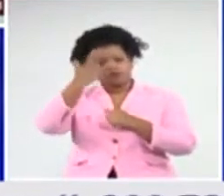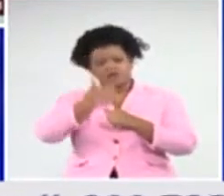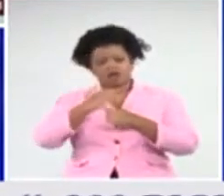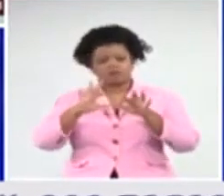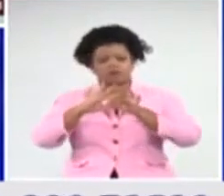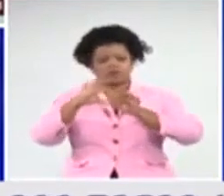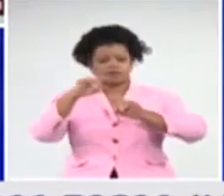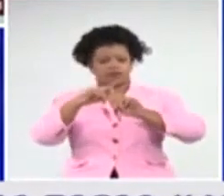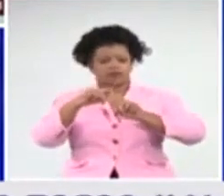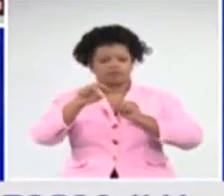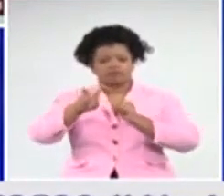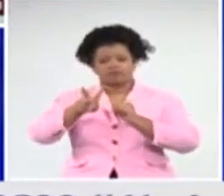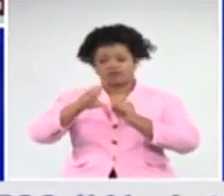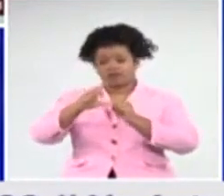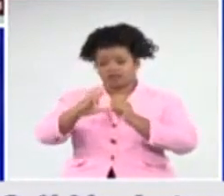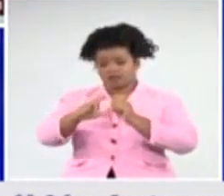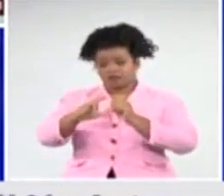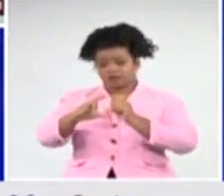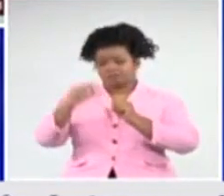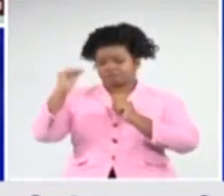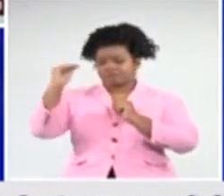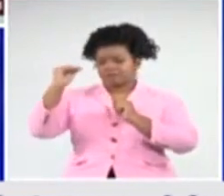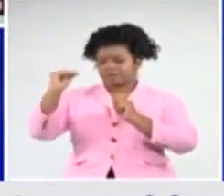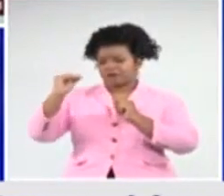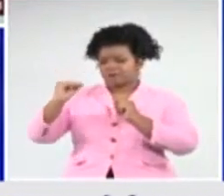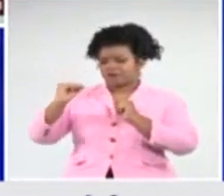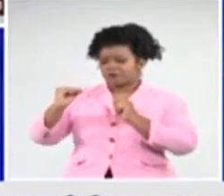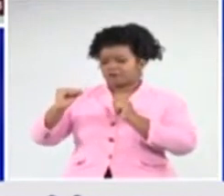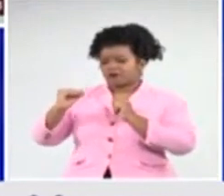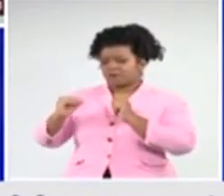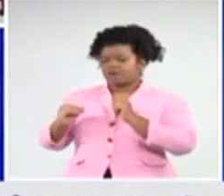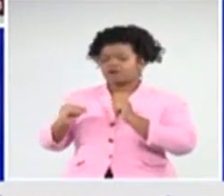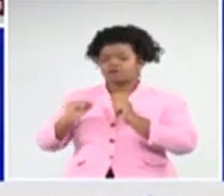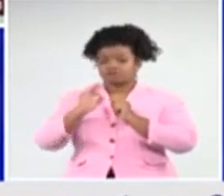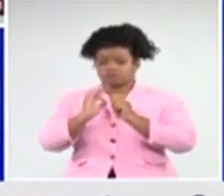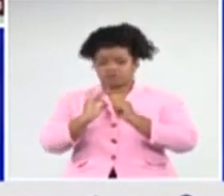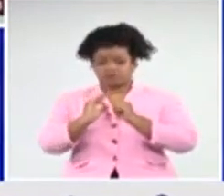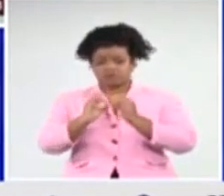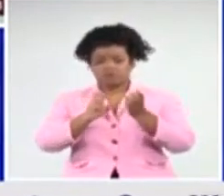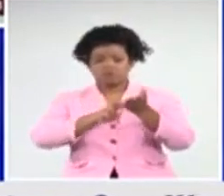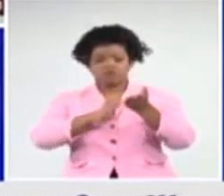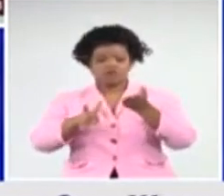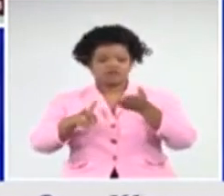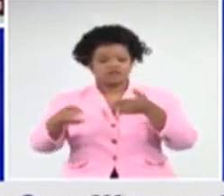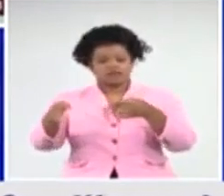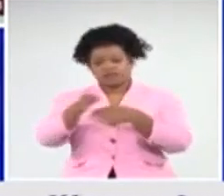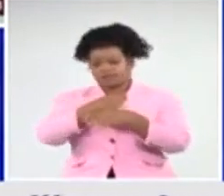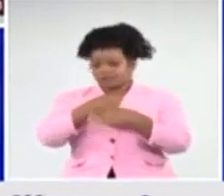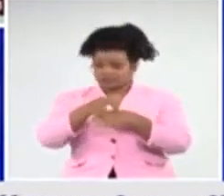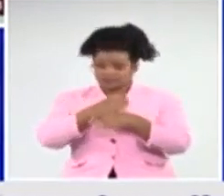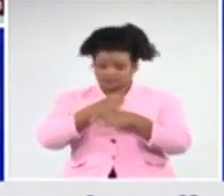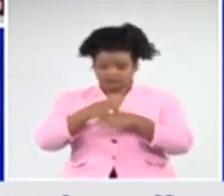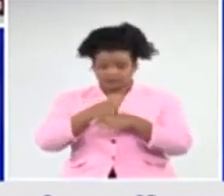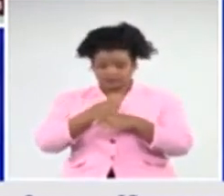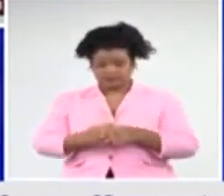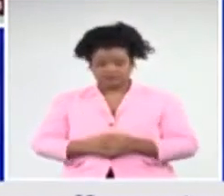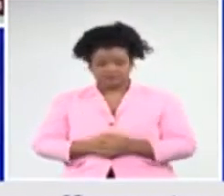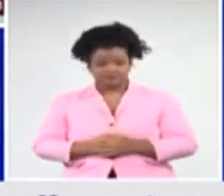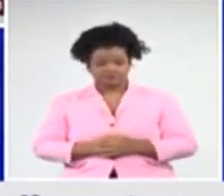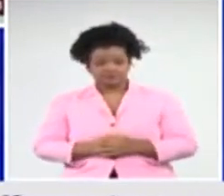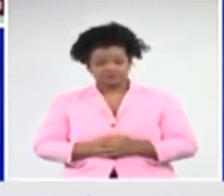Clara. Como ven, todo en correspondencia con la complejidad epidemiológica que